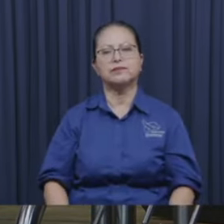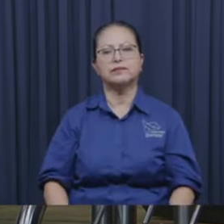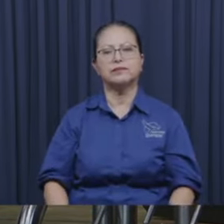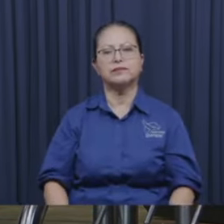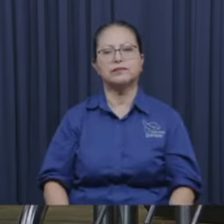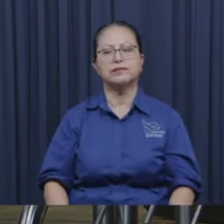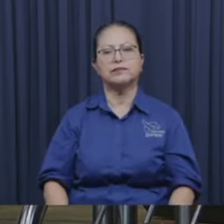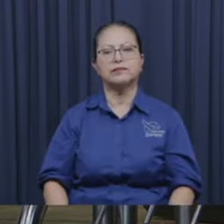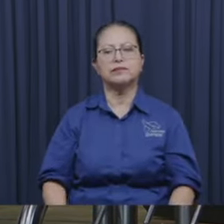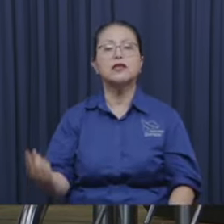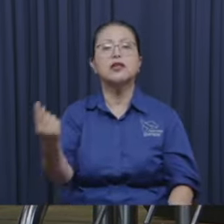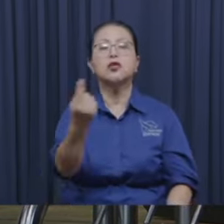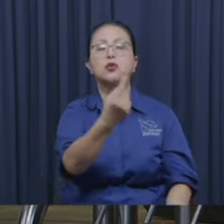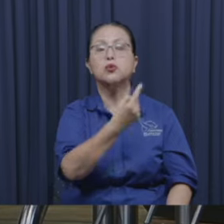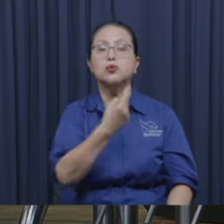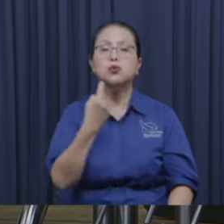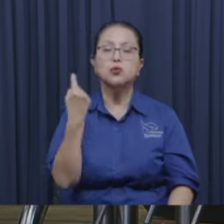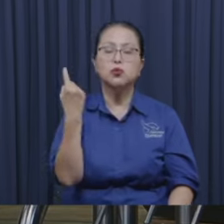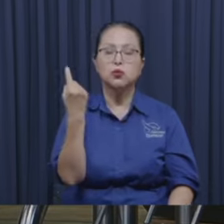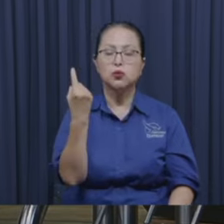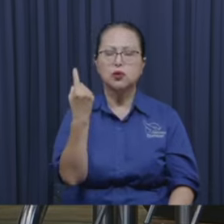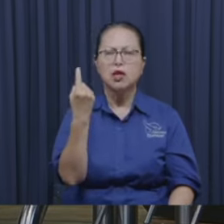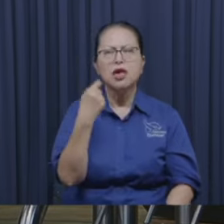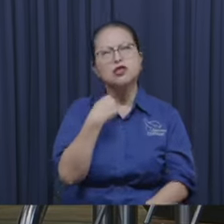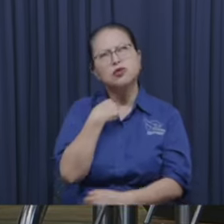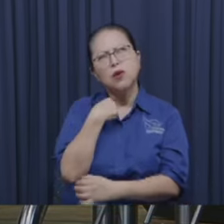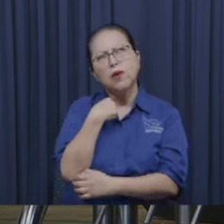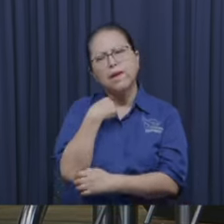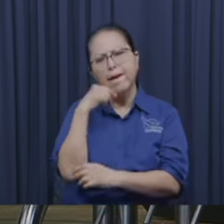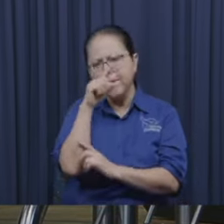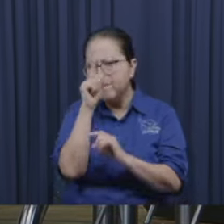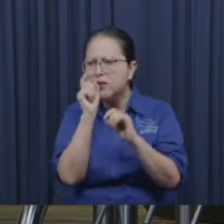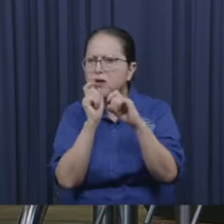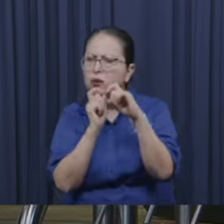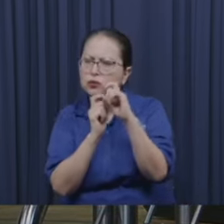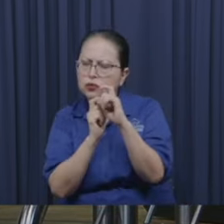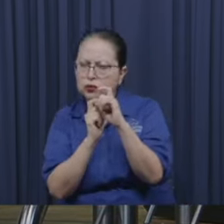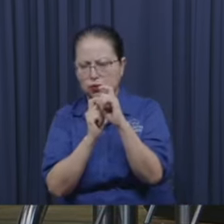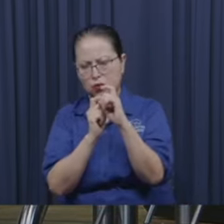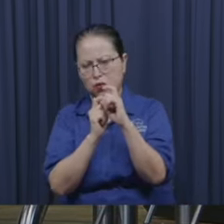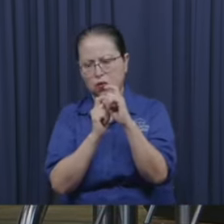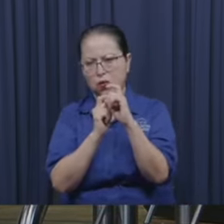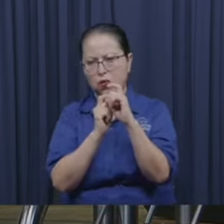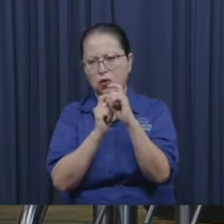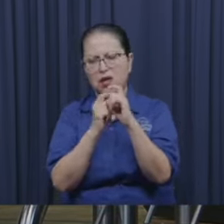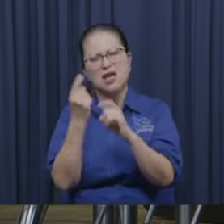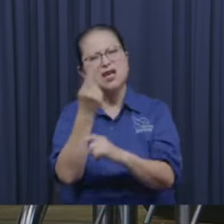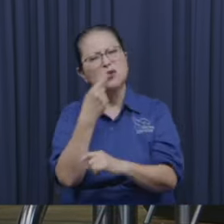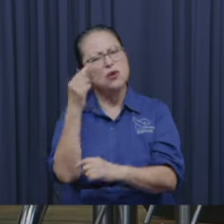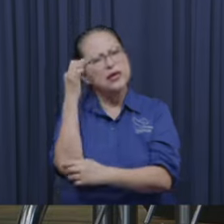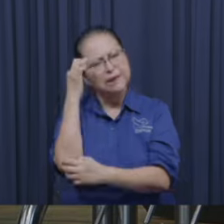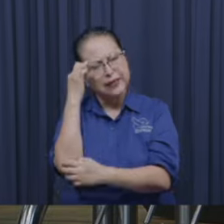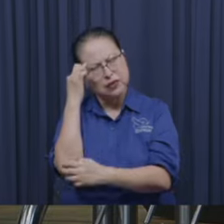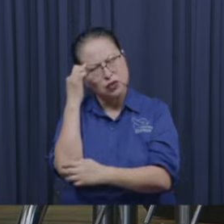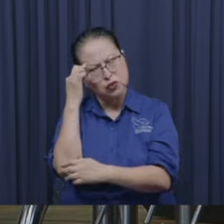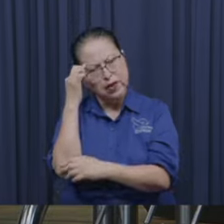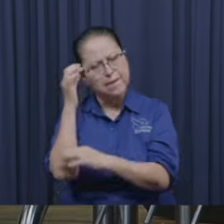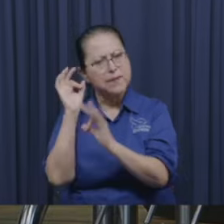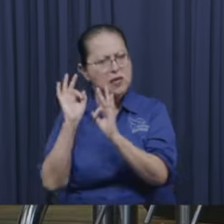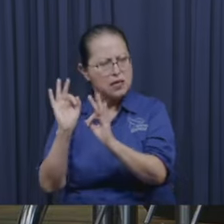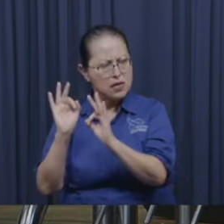todo lo que a veces me pregunto a mí mismo verdad todo lo que pienso y predico y